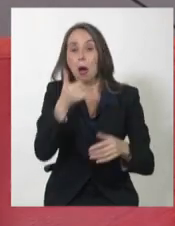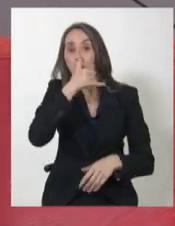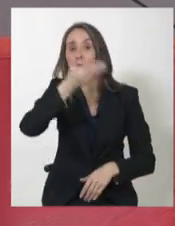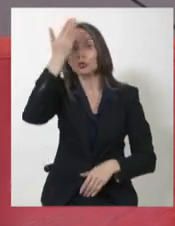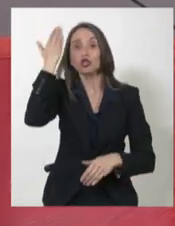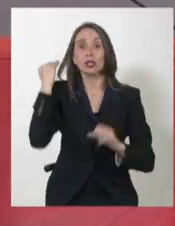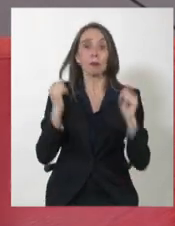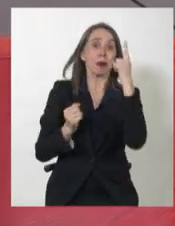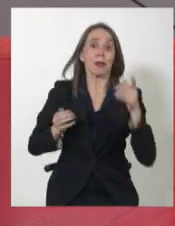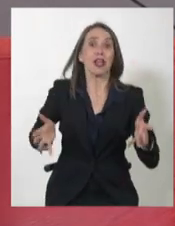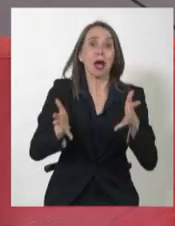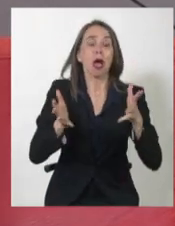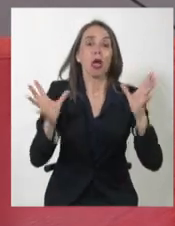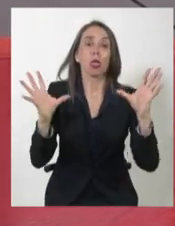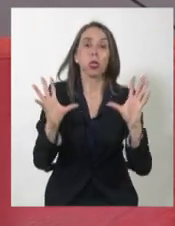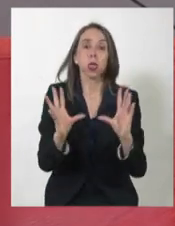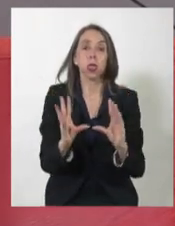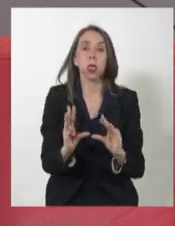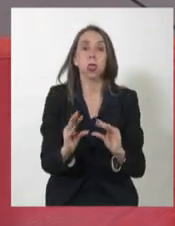tiempo.